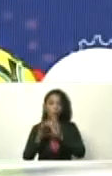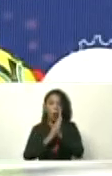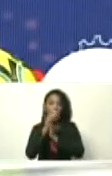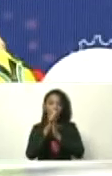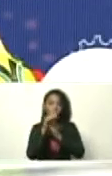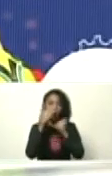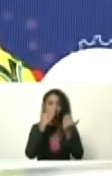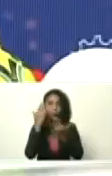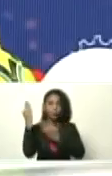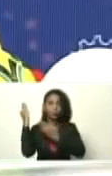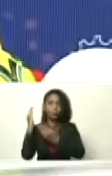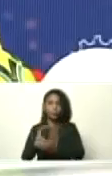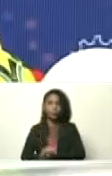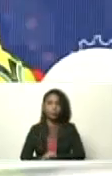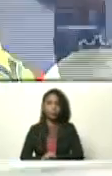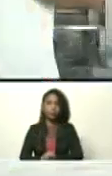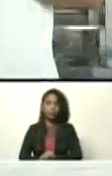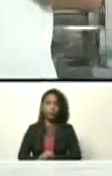emprendedores. Adelante.